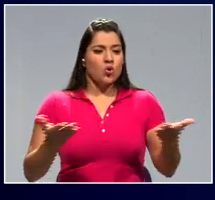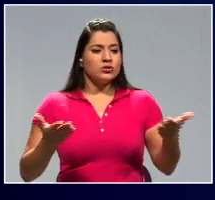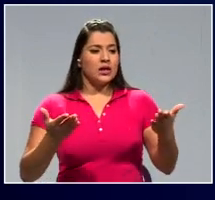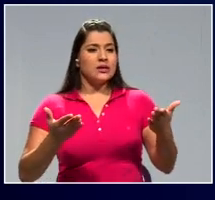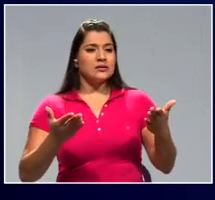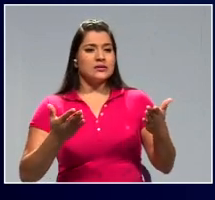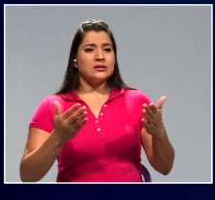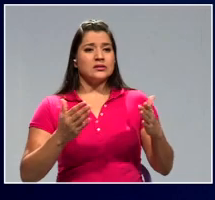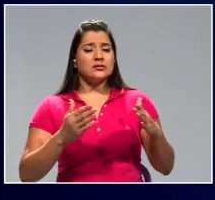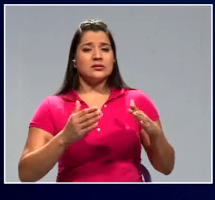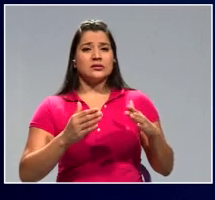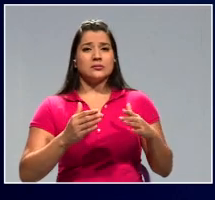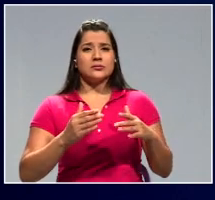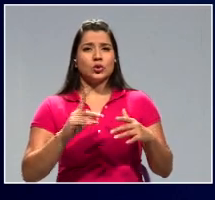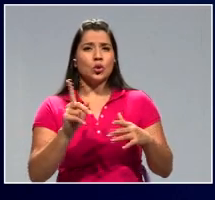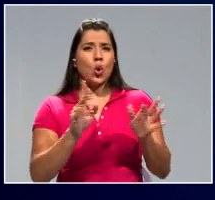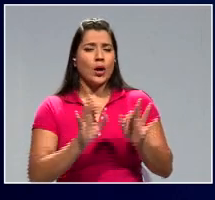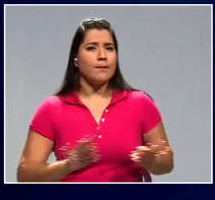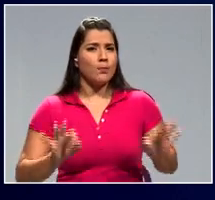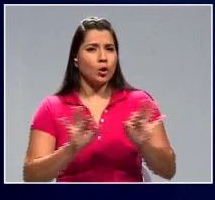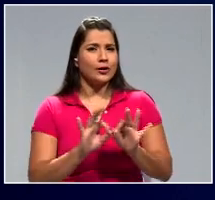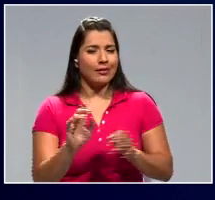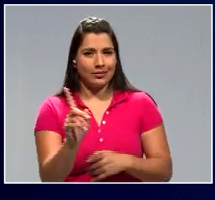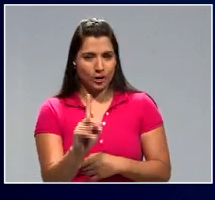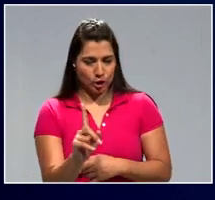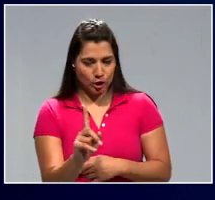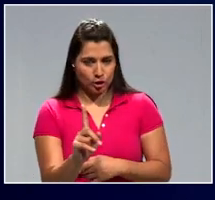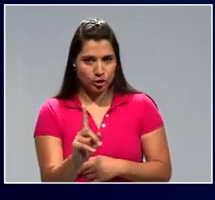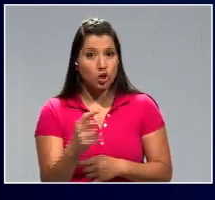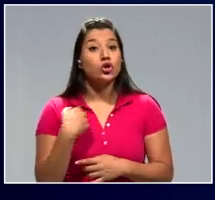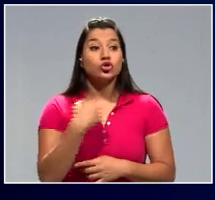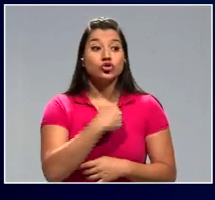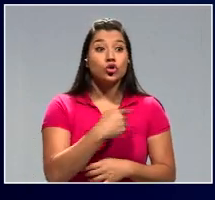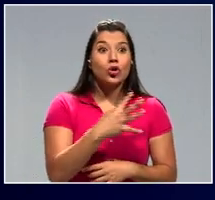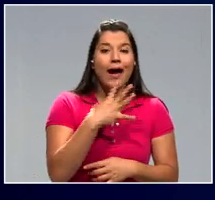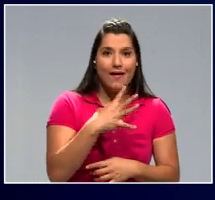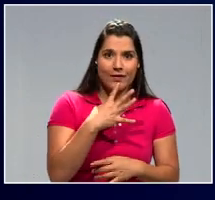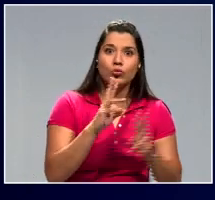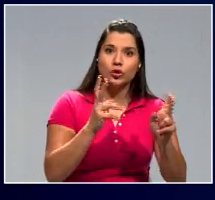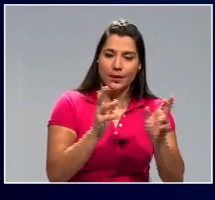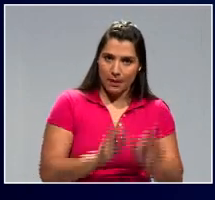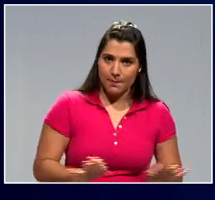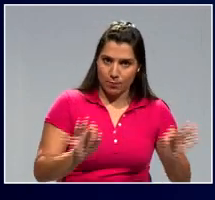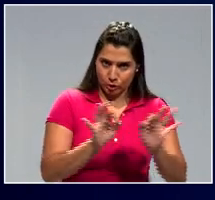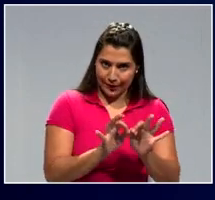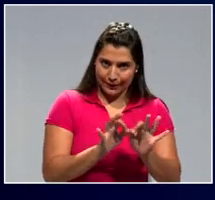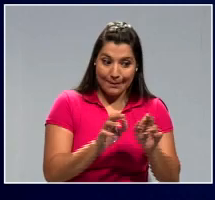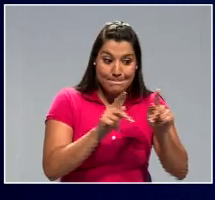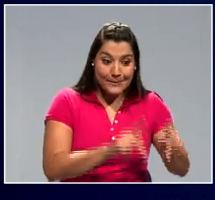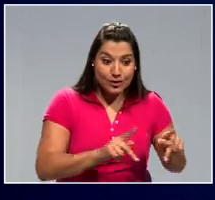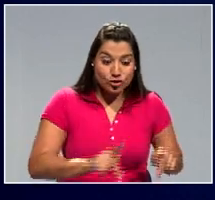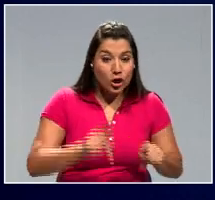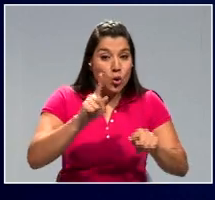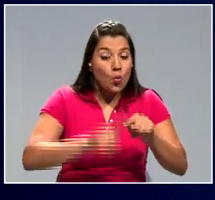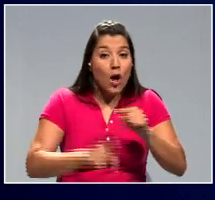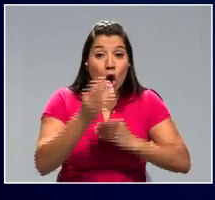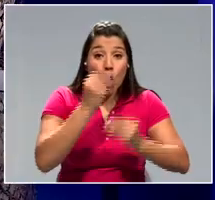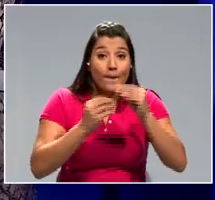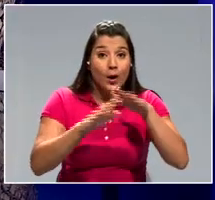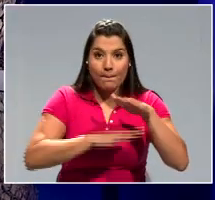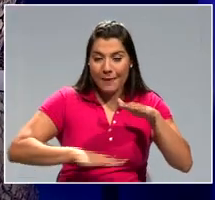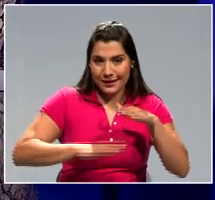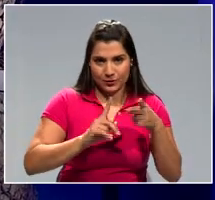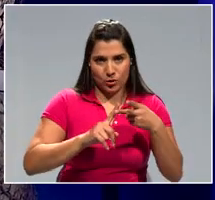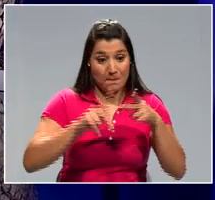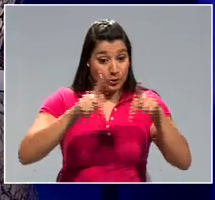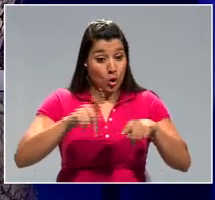superfluas. Estamos hablando de gente que no puede alimentarse con lo mínimo, de gente que no puede vestirse